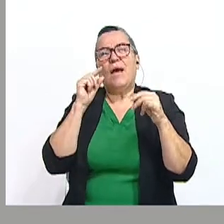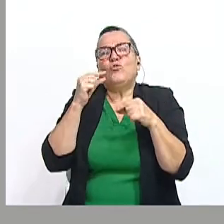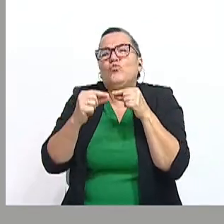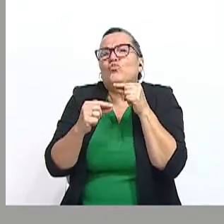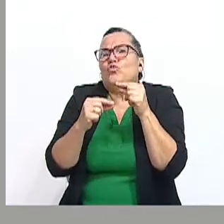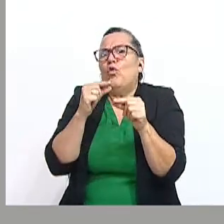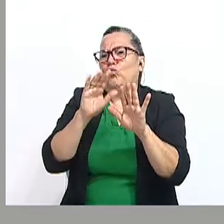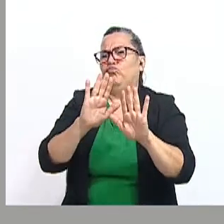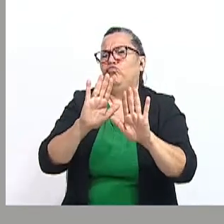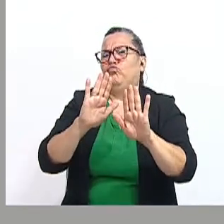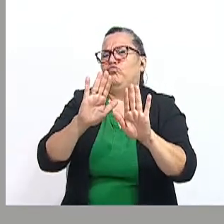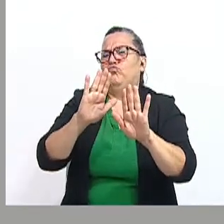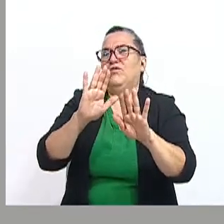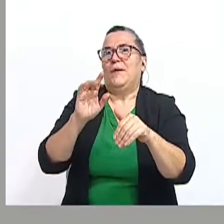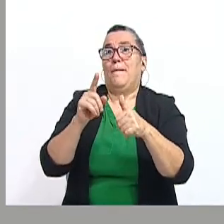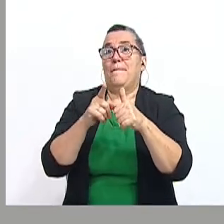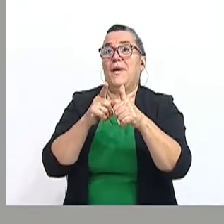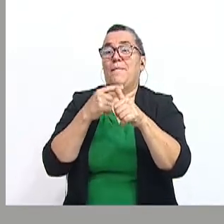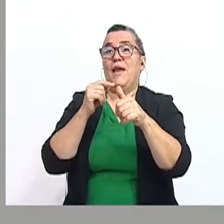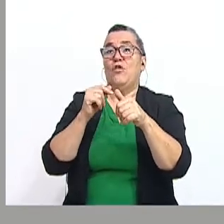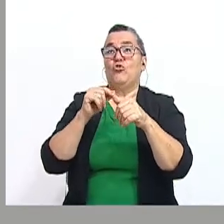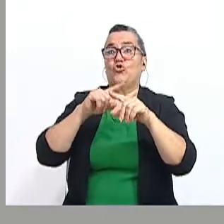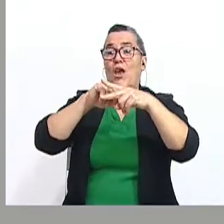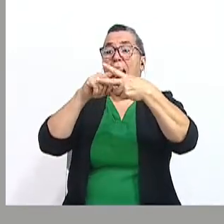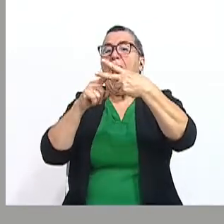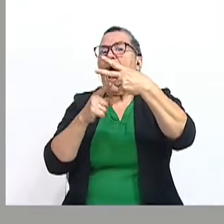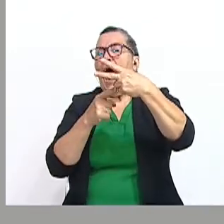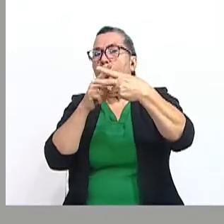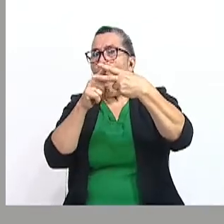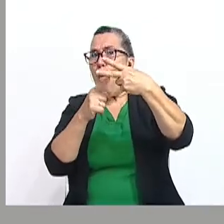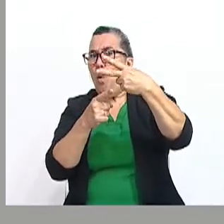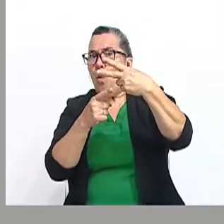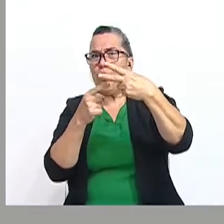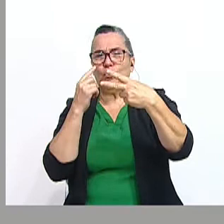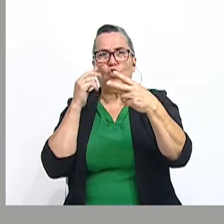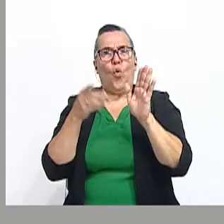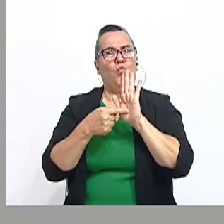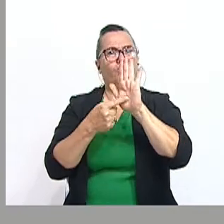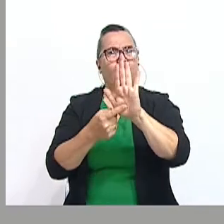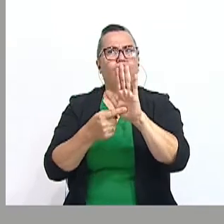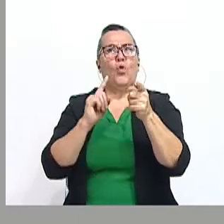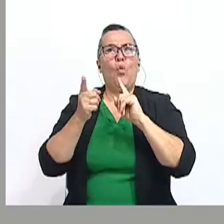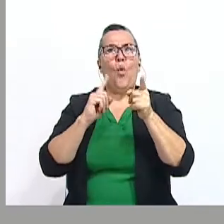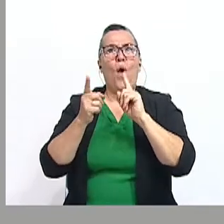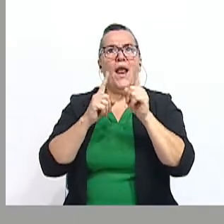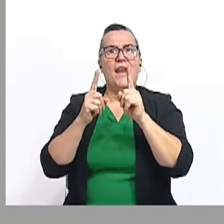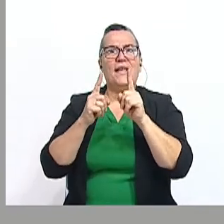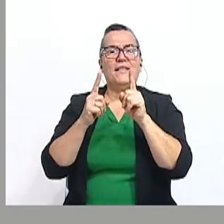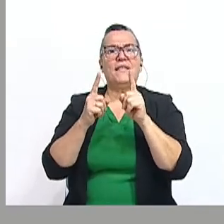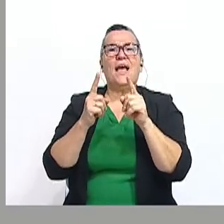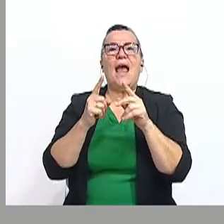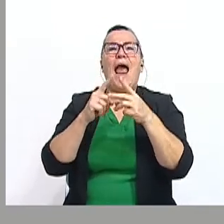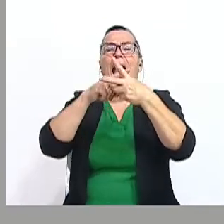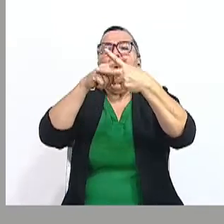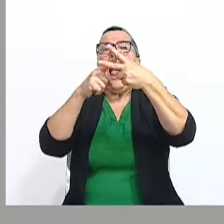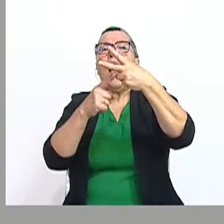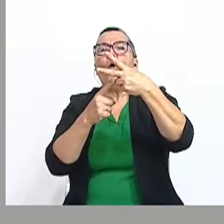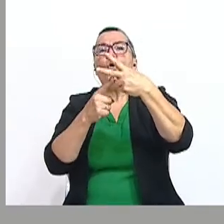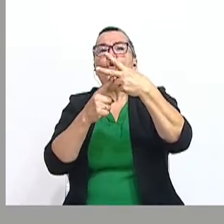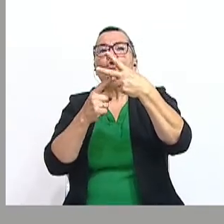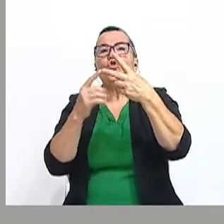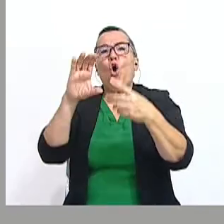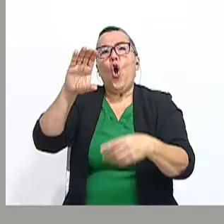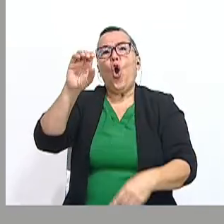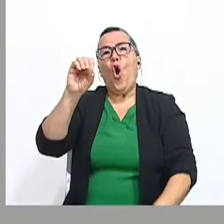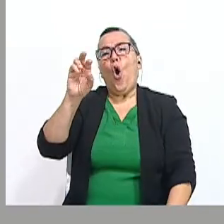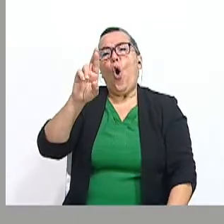poquito. Los primeros ángulos que vamos a conocer o les voy a presentar son los ángulos que conocemos como ángulos